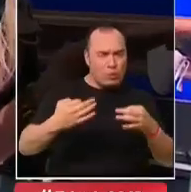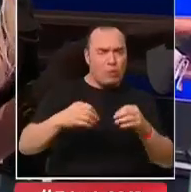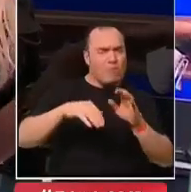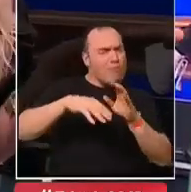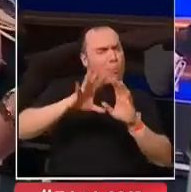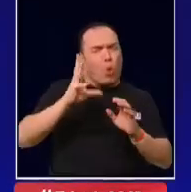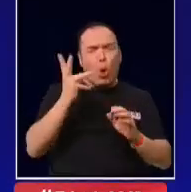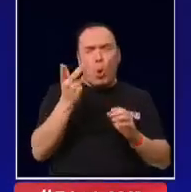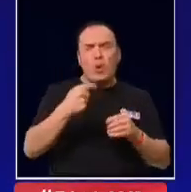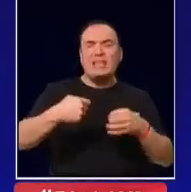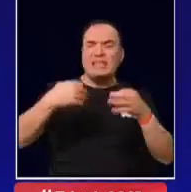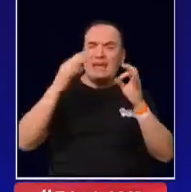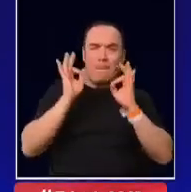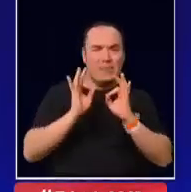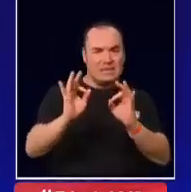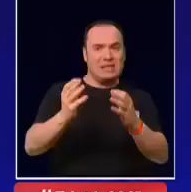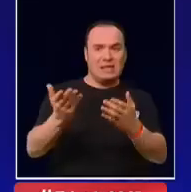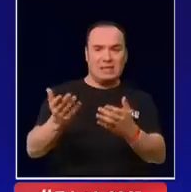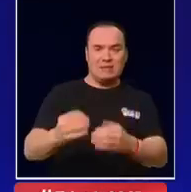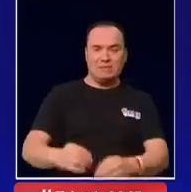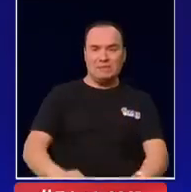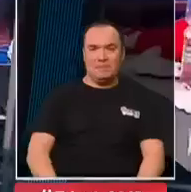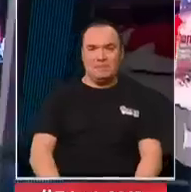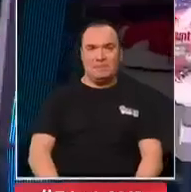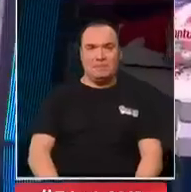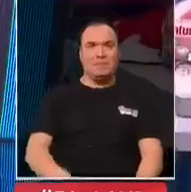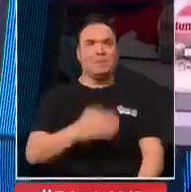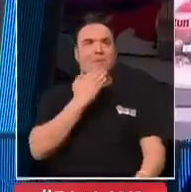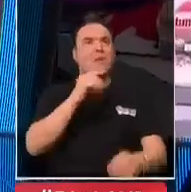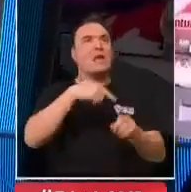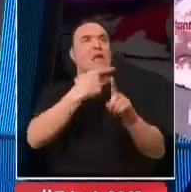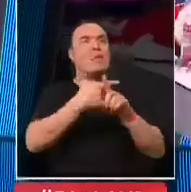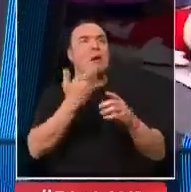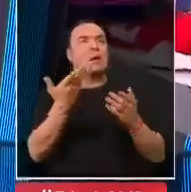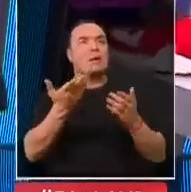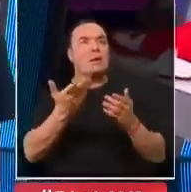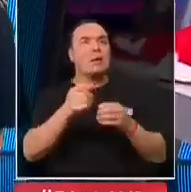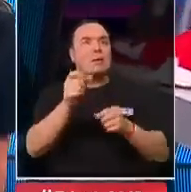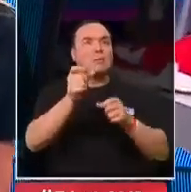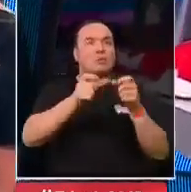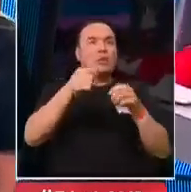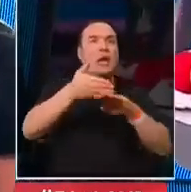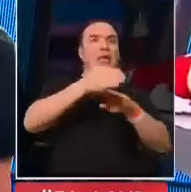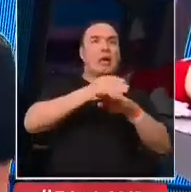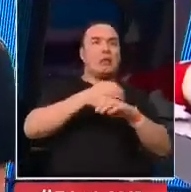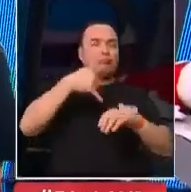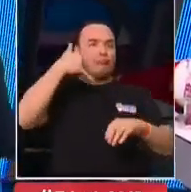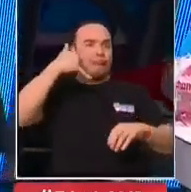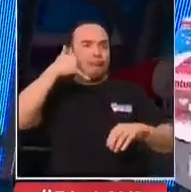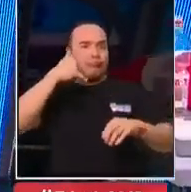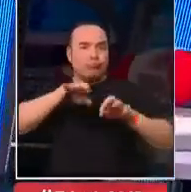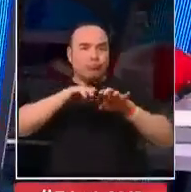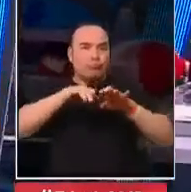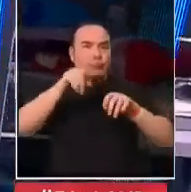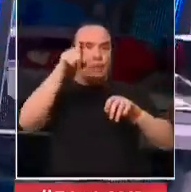muy especial. No, y queríamos decirle además a todos ustedes que los teletonistas de verdad se las han mandado.